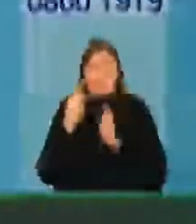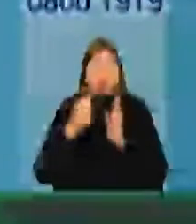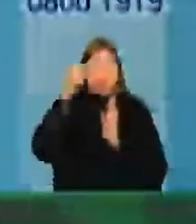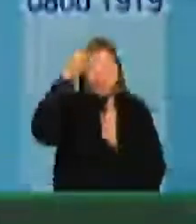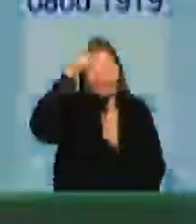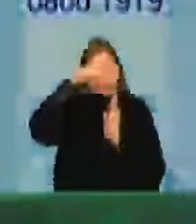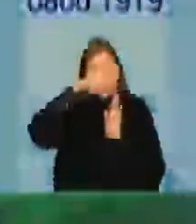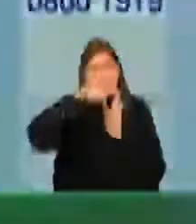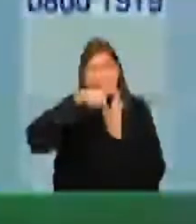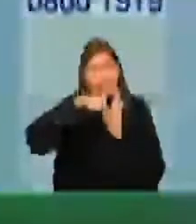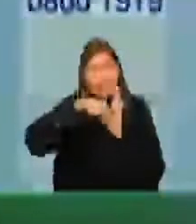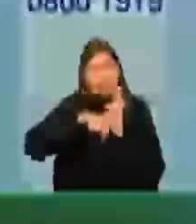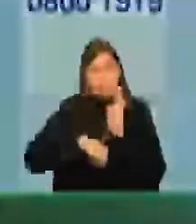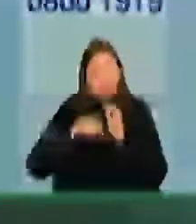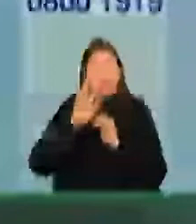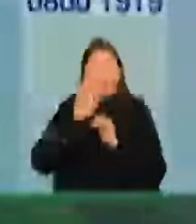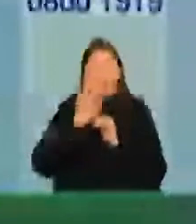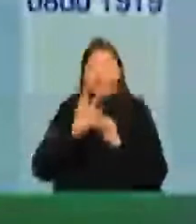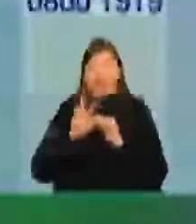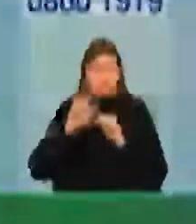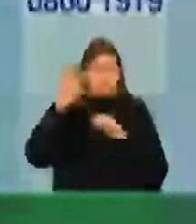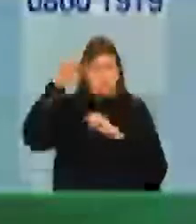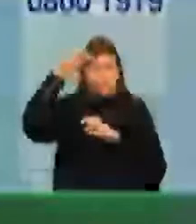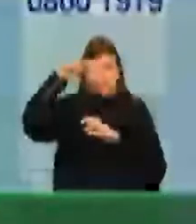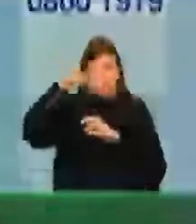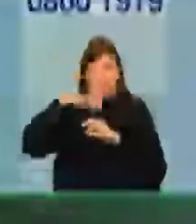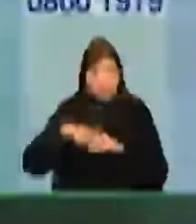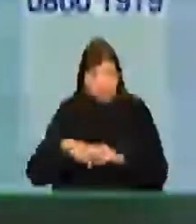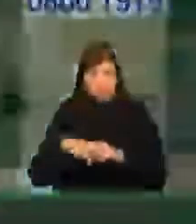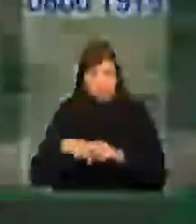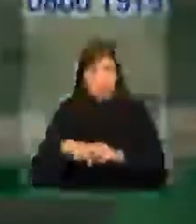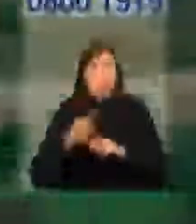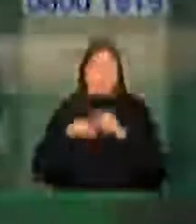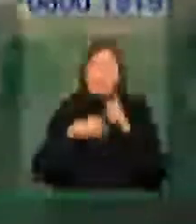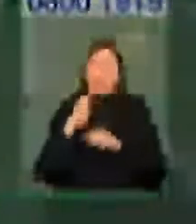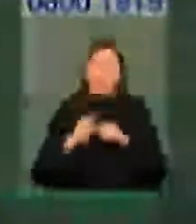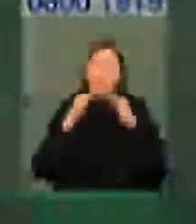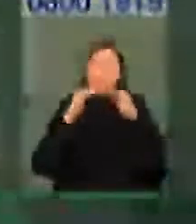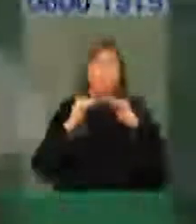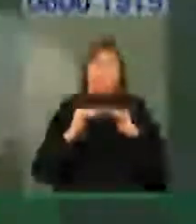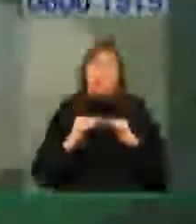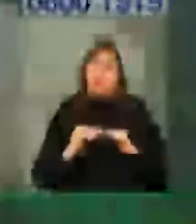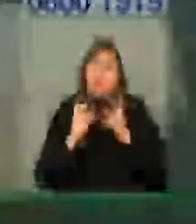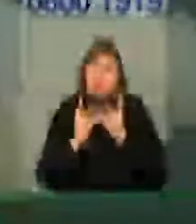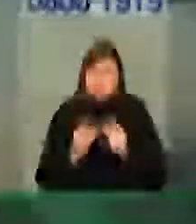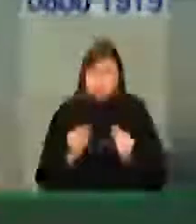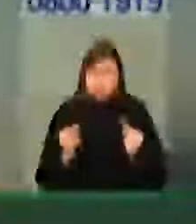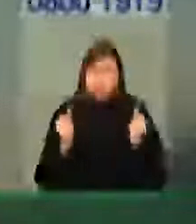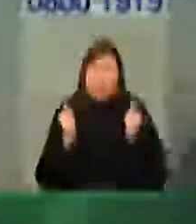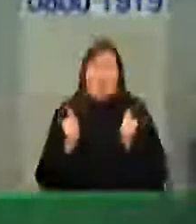libre antes de desplegar 3 paracaídas gigantes y luego un retropropulsor para aterrizar suavemente en el desierto tras un vuelo de 10 minutos.